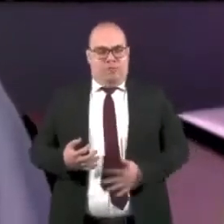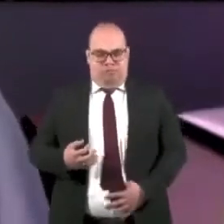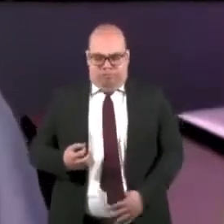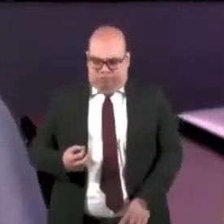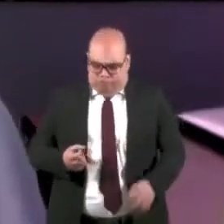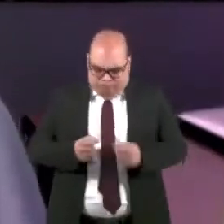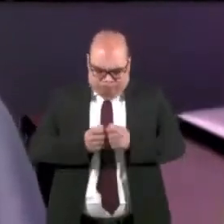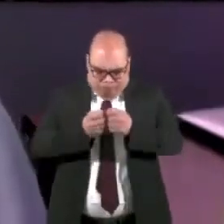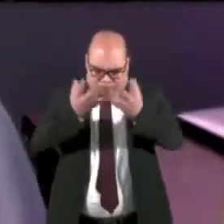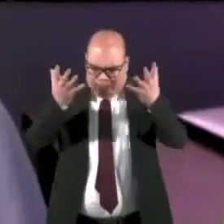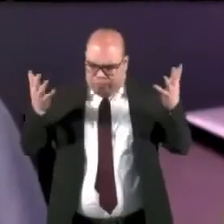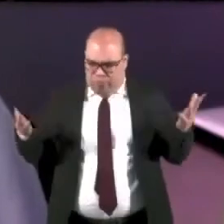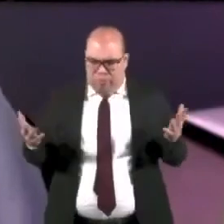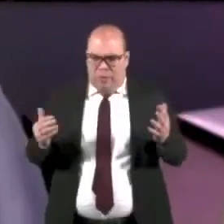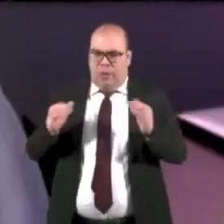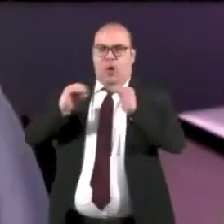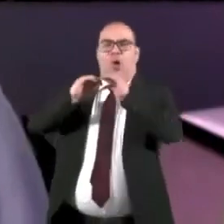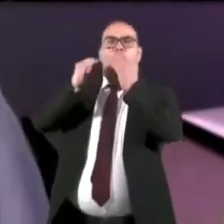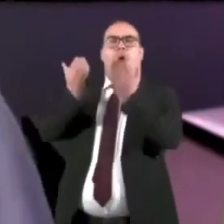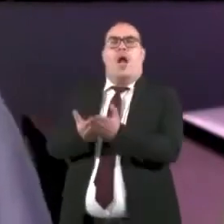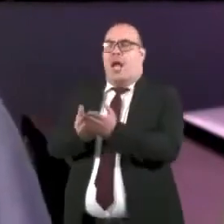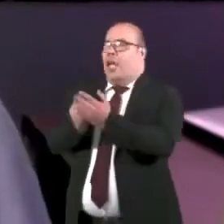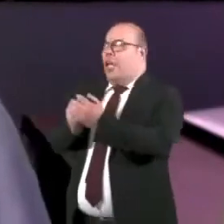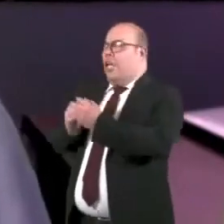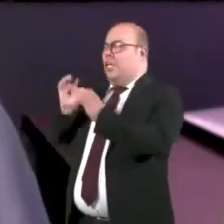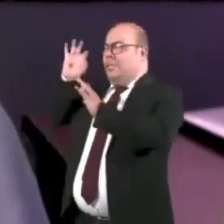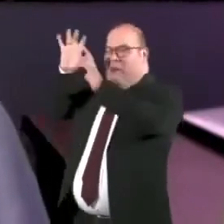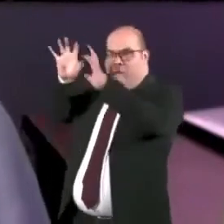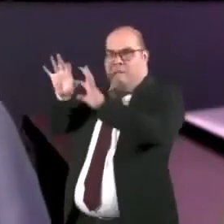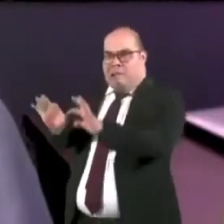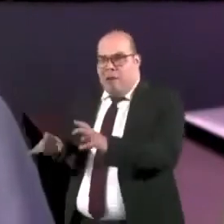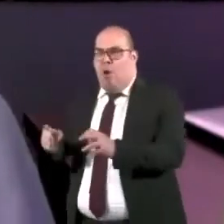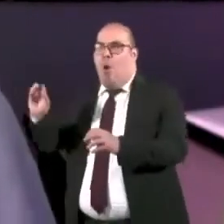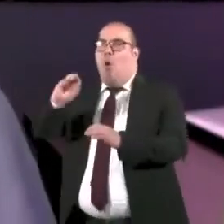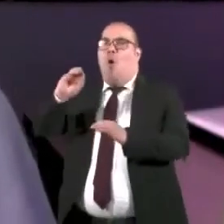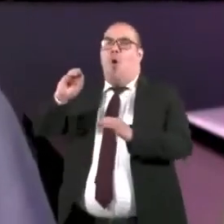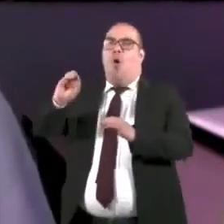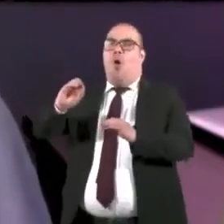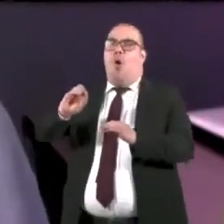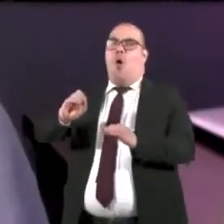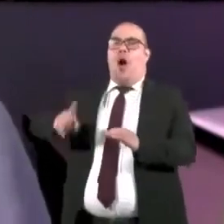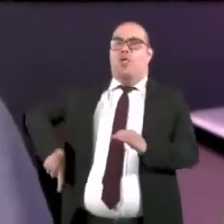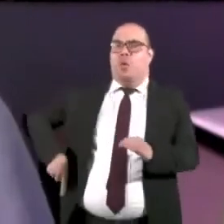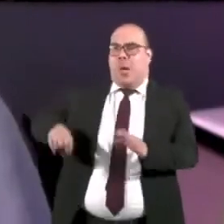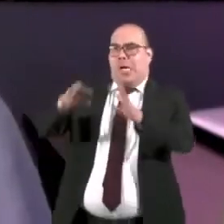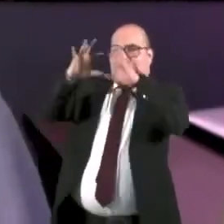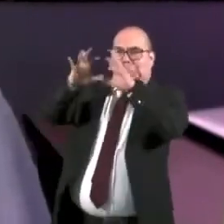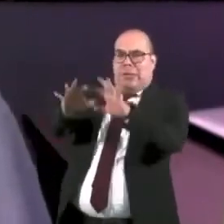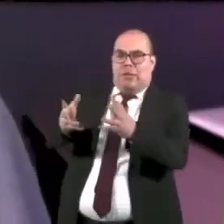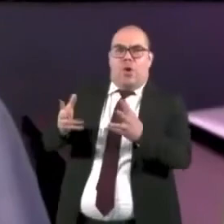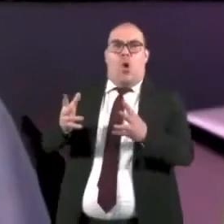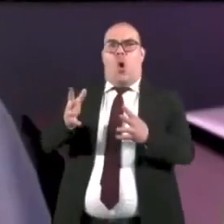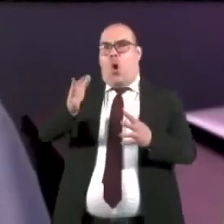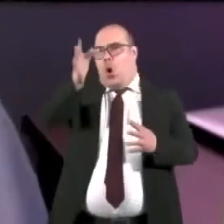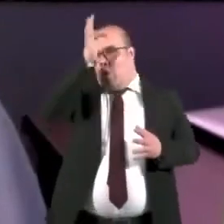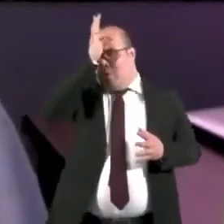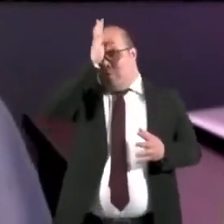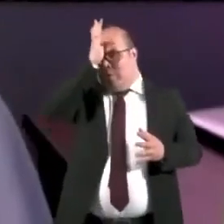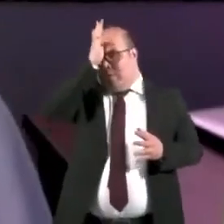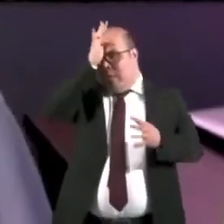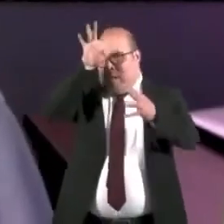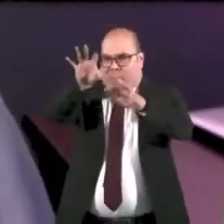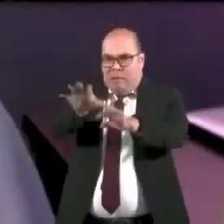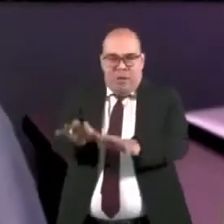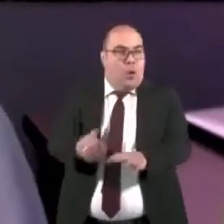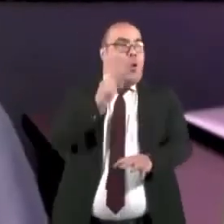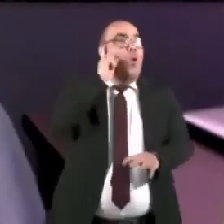¿Cuántas escuelas? ¿Cuántos colegios? ¿Cuántos hospitales y cuántas vidas se hubieran salvado los hospitales? Se